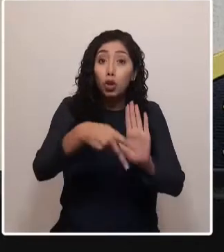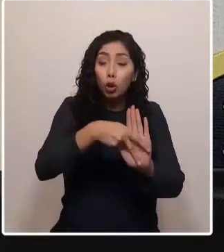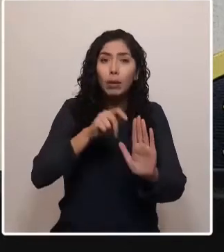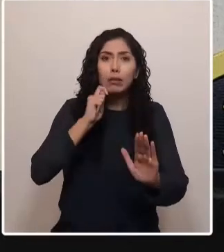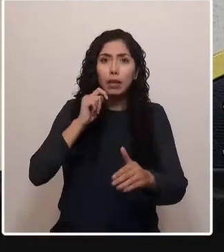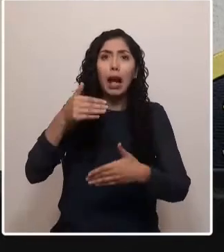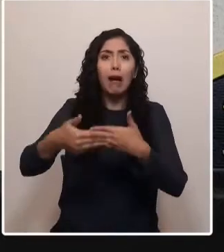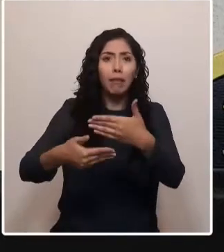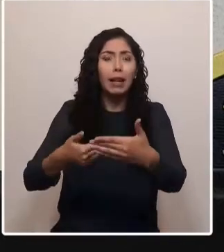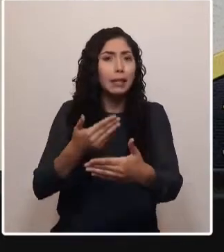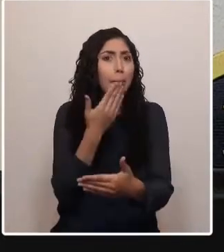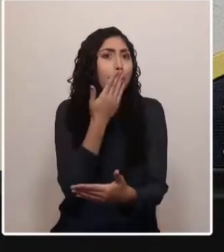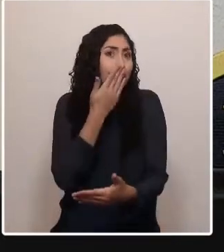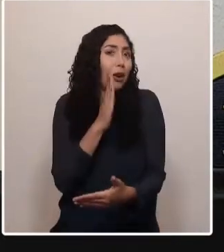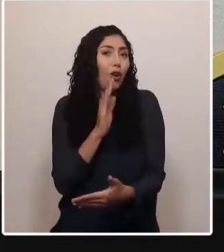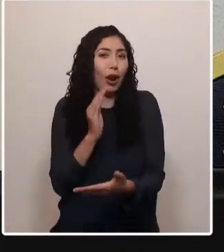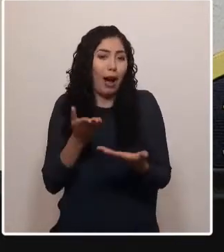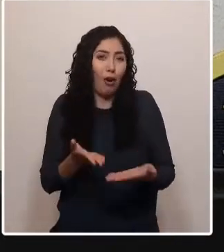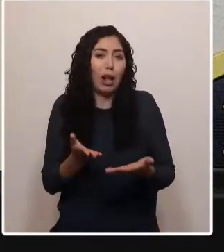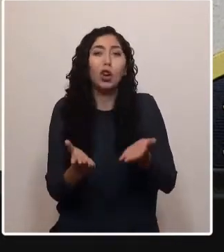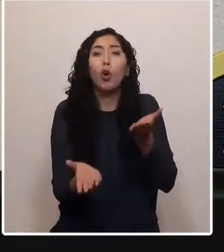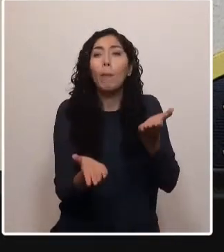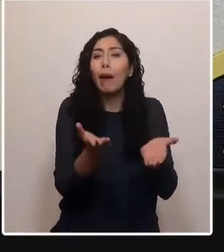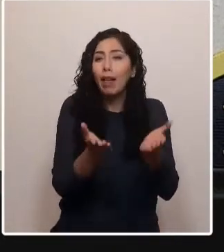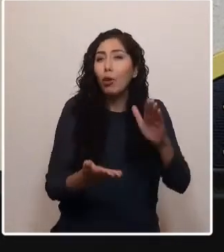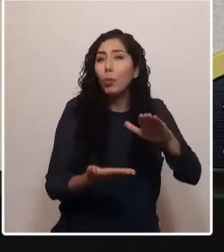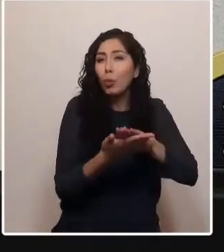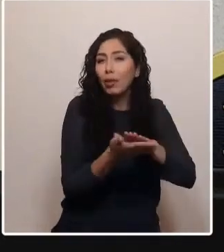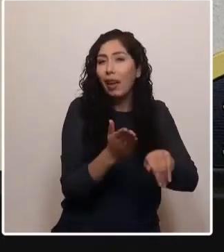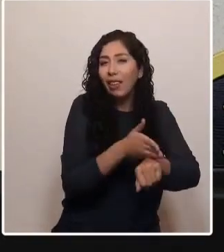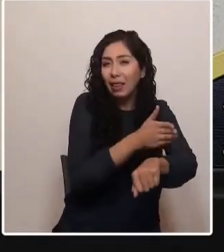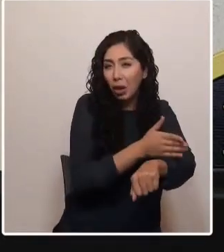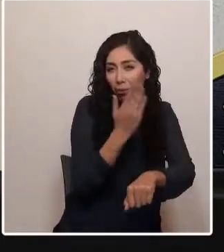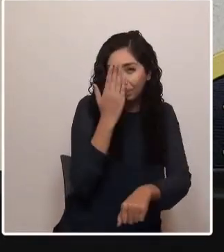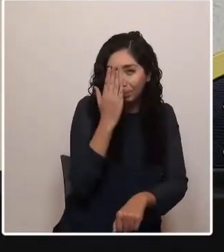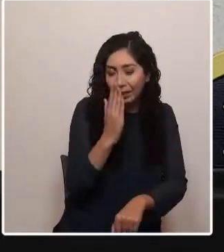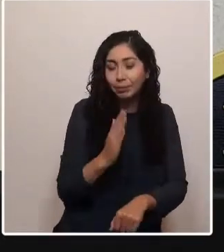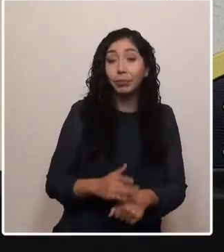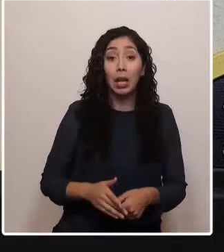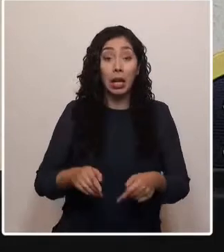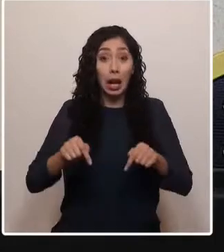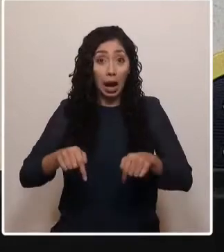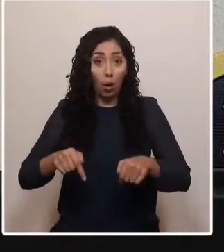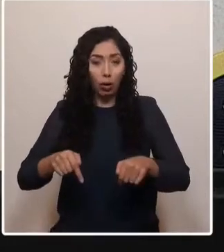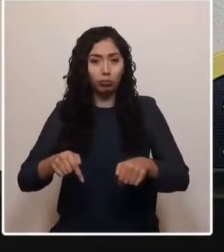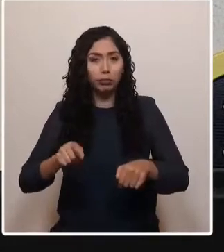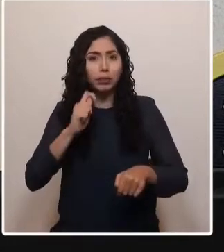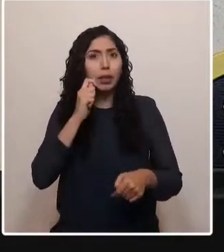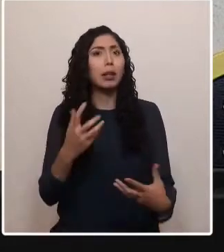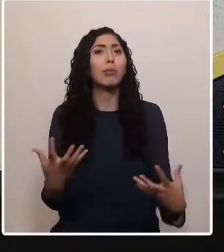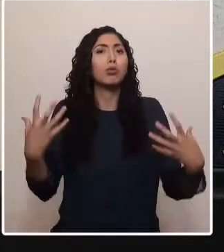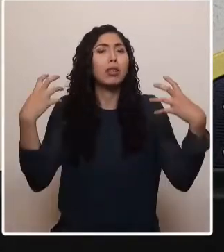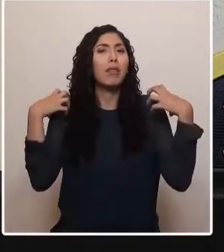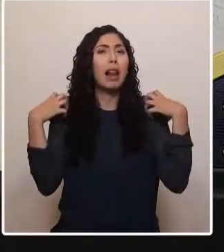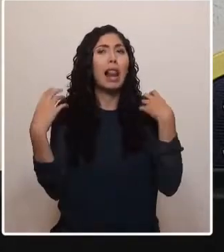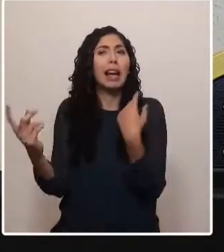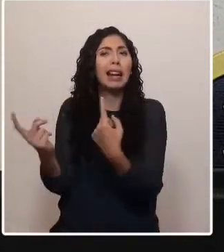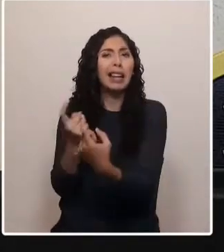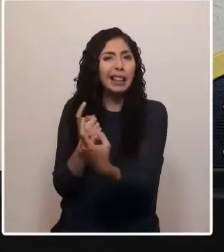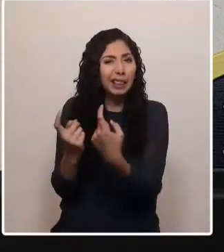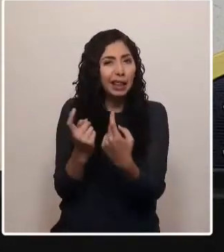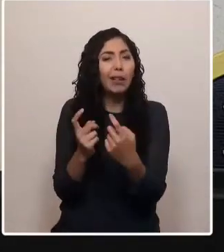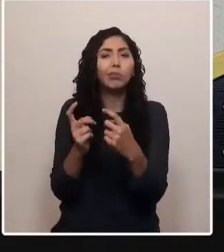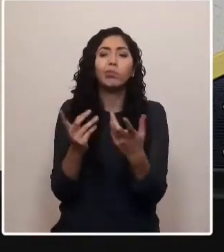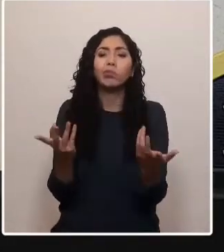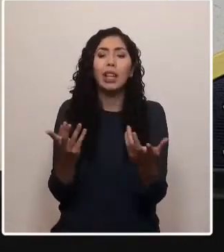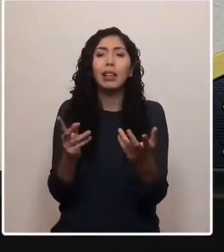mejora en comparación con la propuesta anterior. Esta se hace cargo de las críticas que teníamos en cuanto a lenguaje, equilibrio